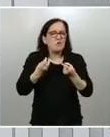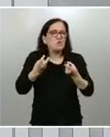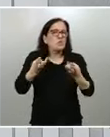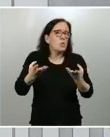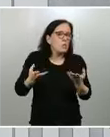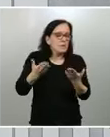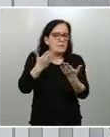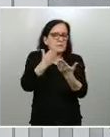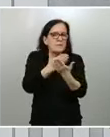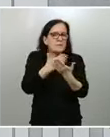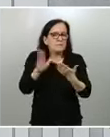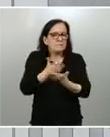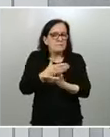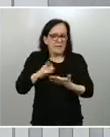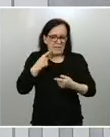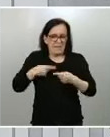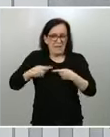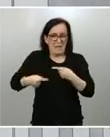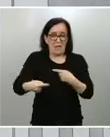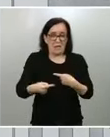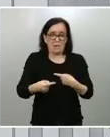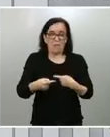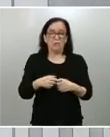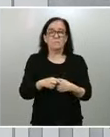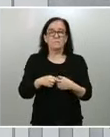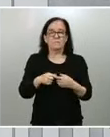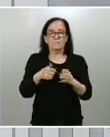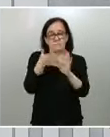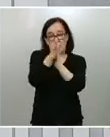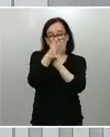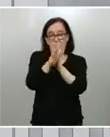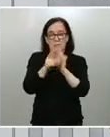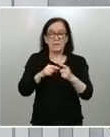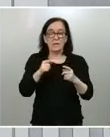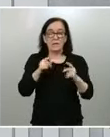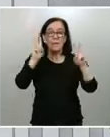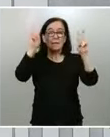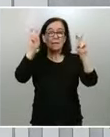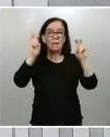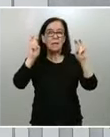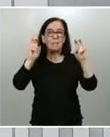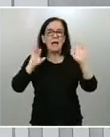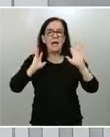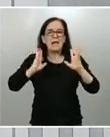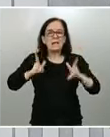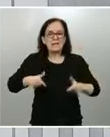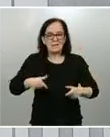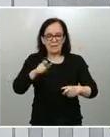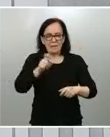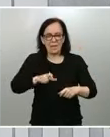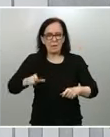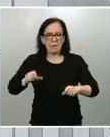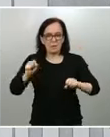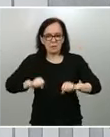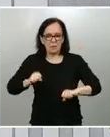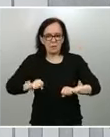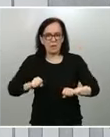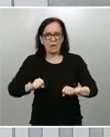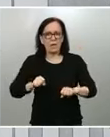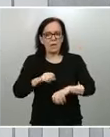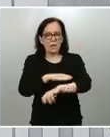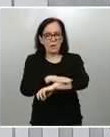diariamente respecto a las residencias de personas mayores también desde el principio el gobierno de españa'